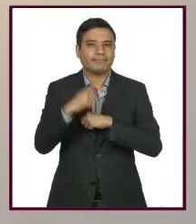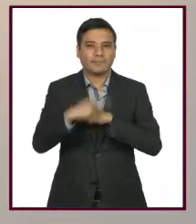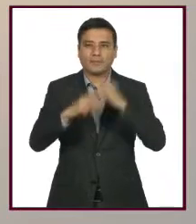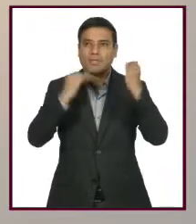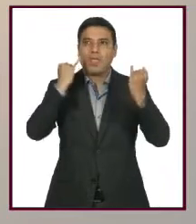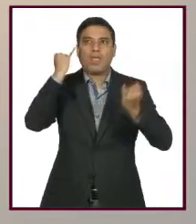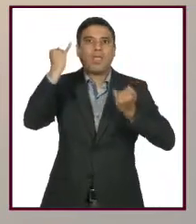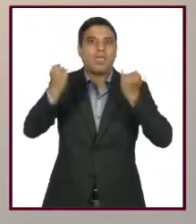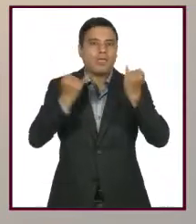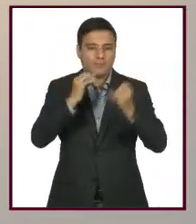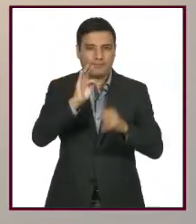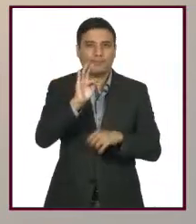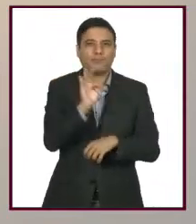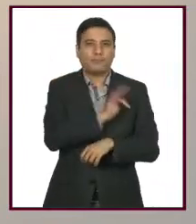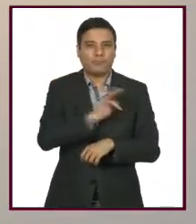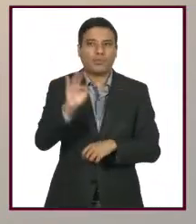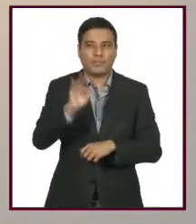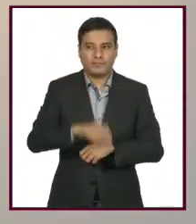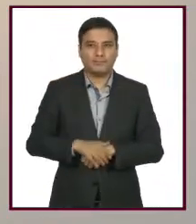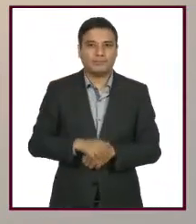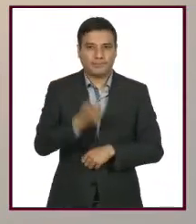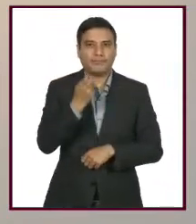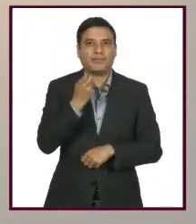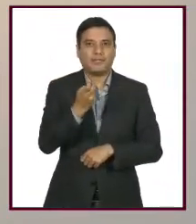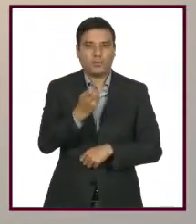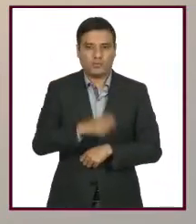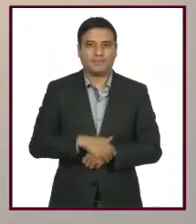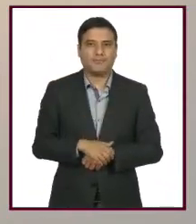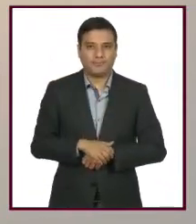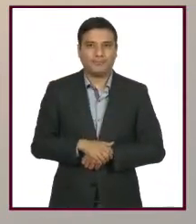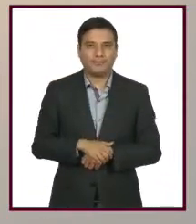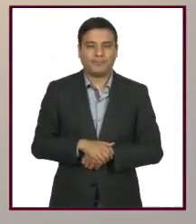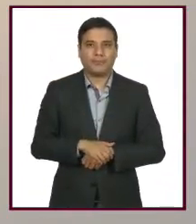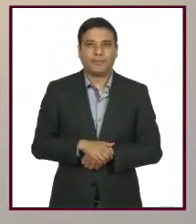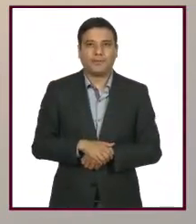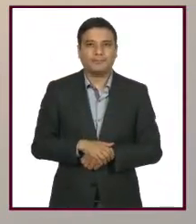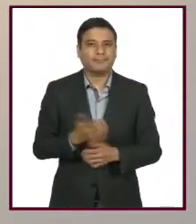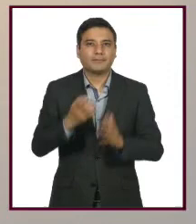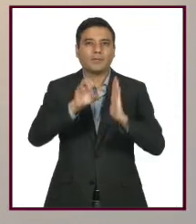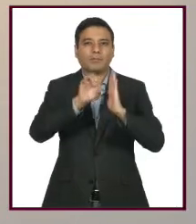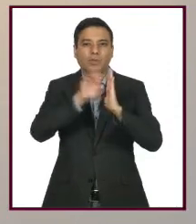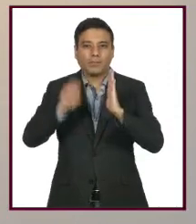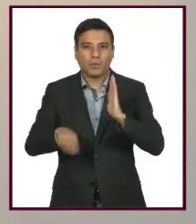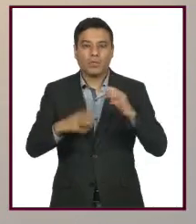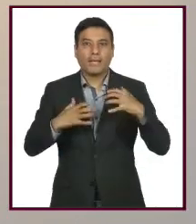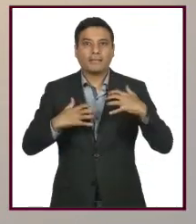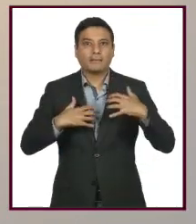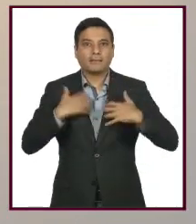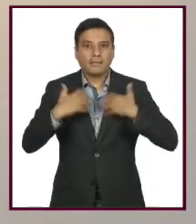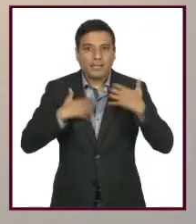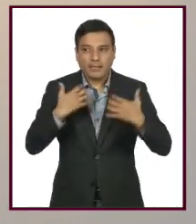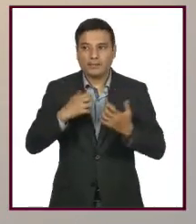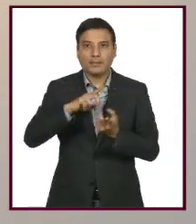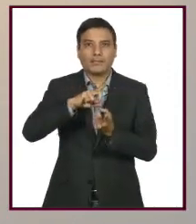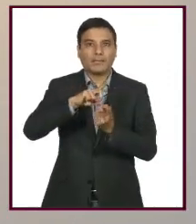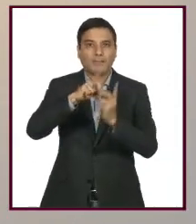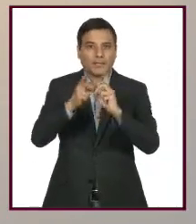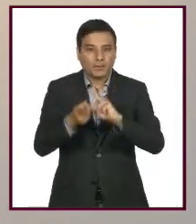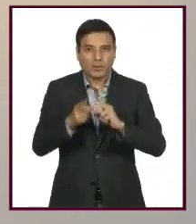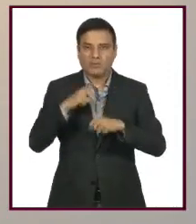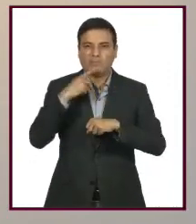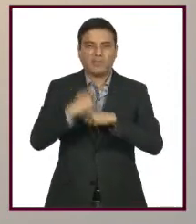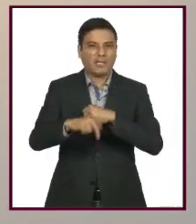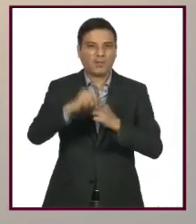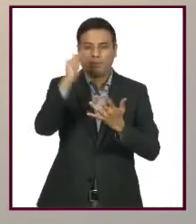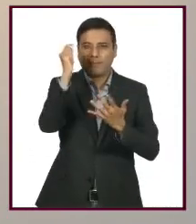esta sintomatología, entre todas las otras que hemos mencionado, como síntomas de ansiedad, síntomas depresivos y otro tipo de riesgo.